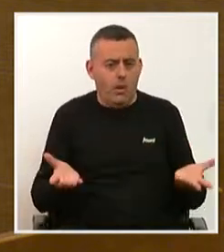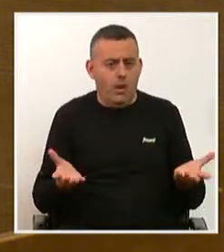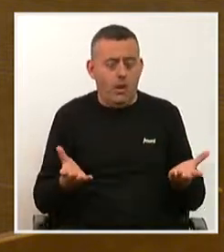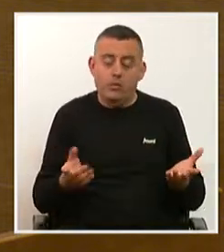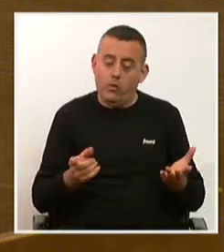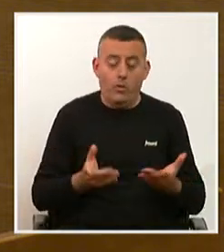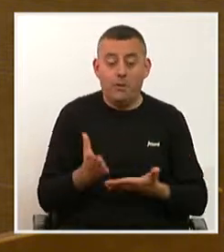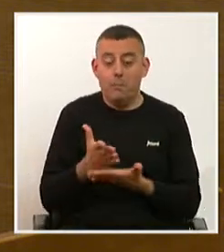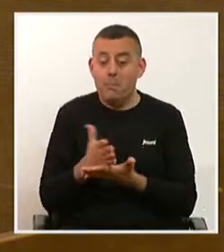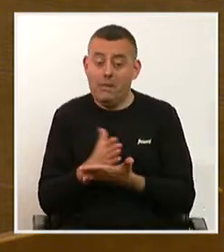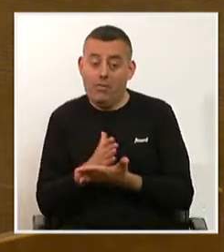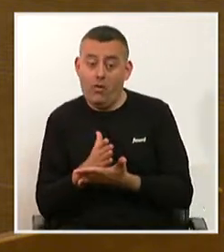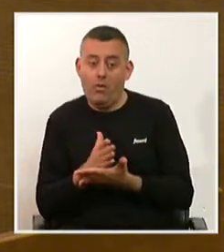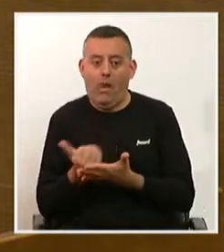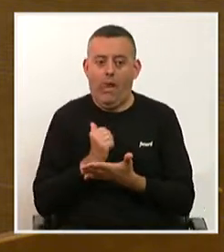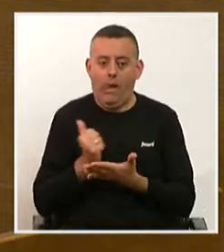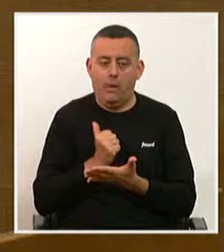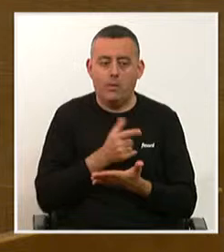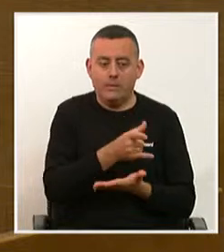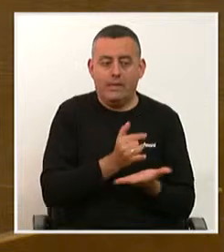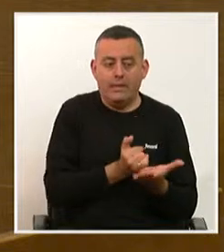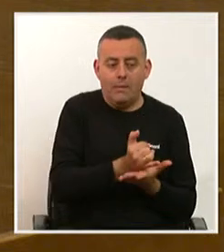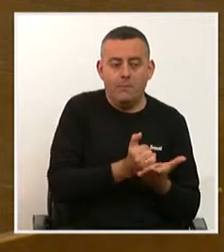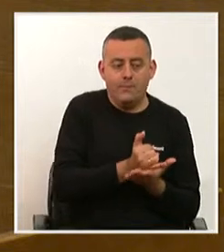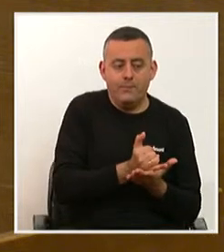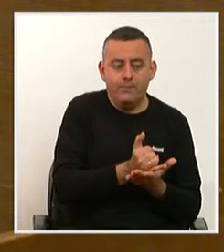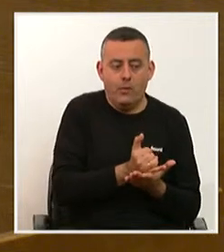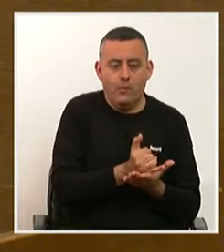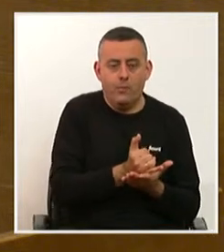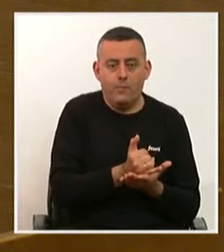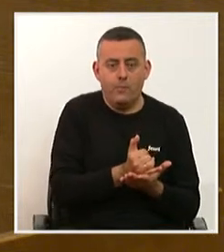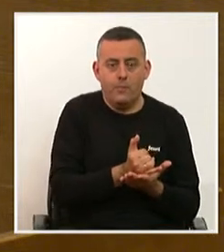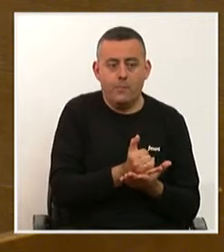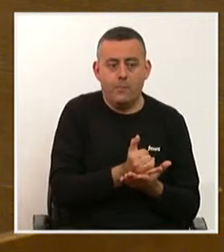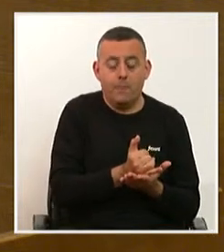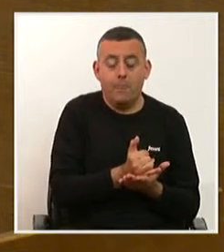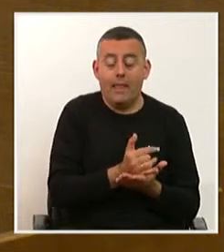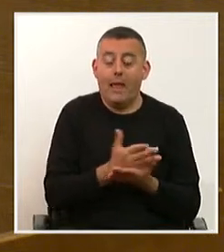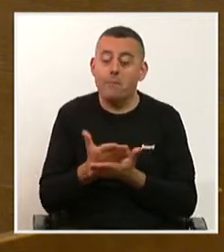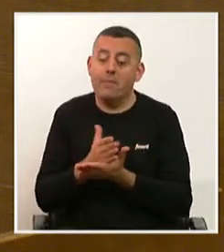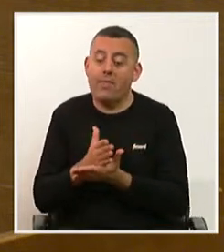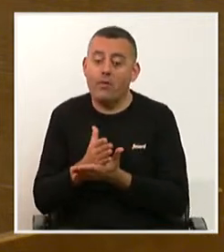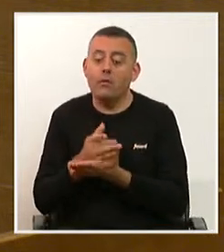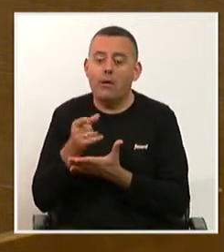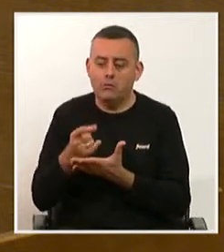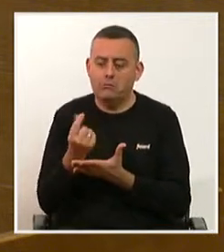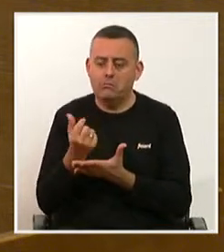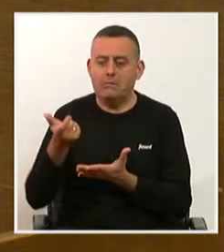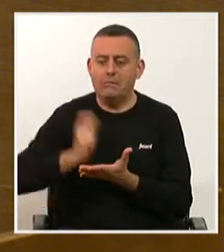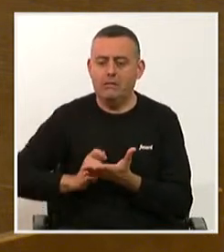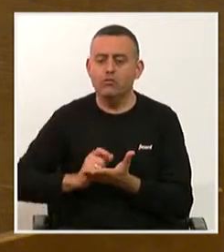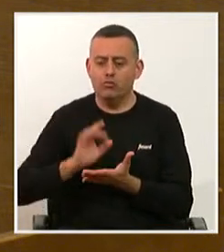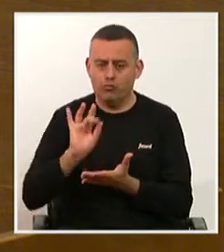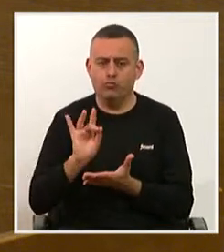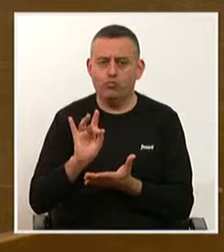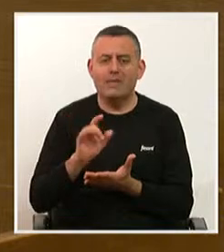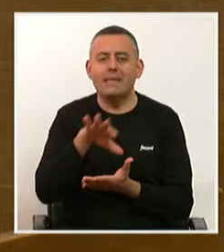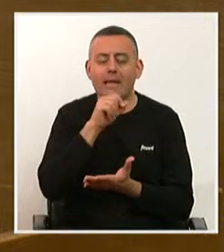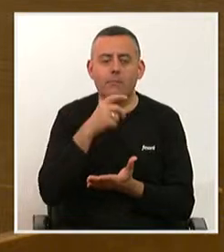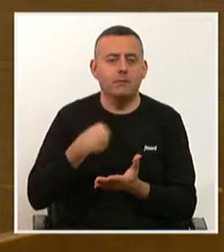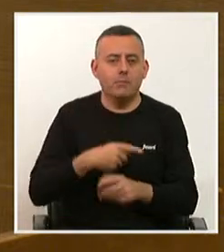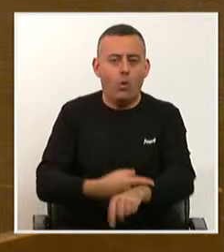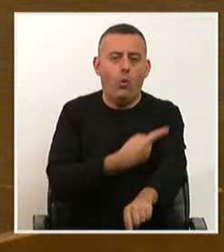agricultura TR del lad esulta y laa que cada vada reaccionar